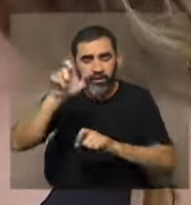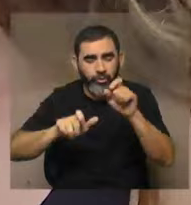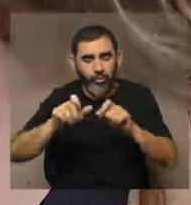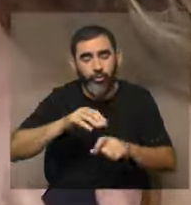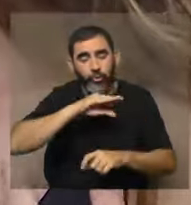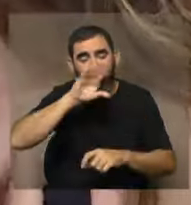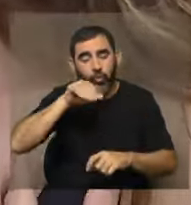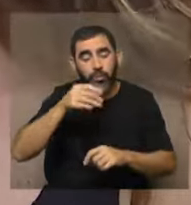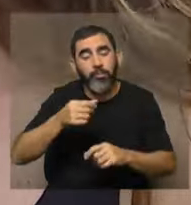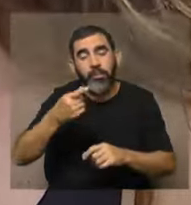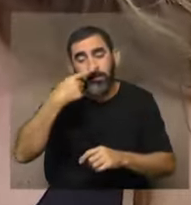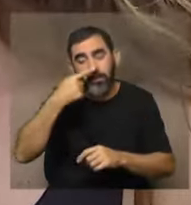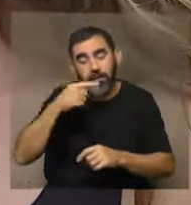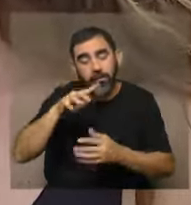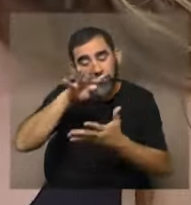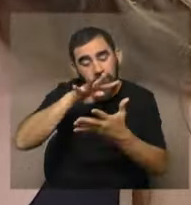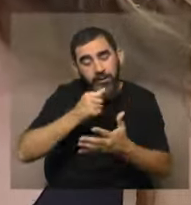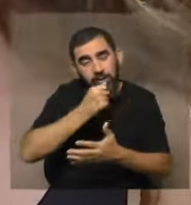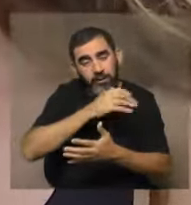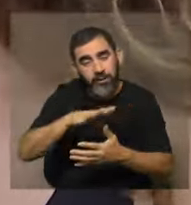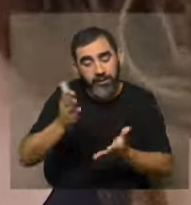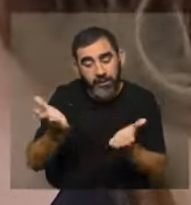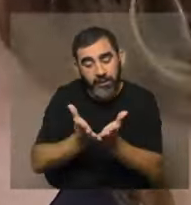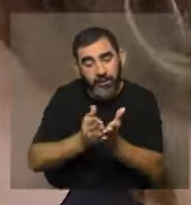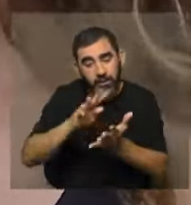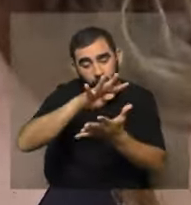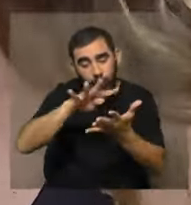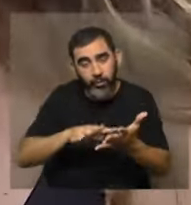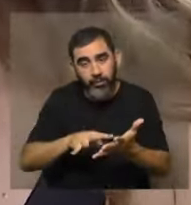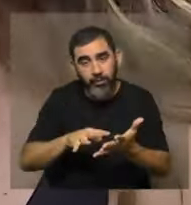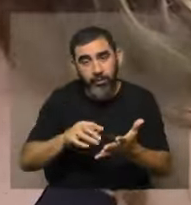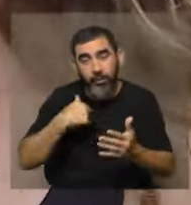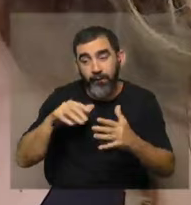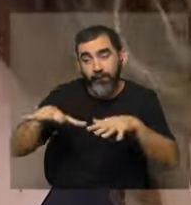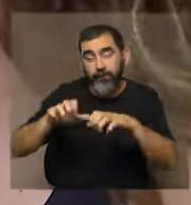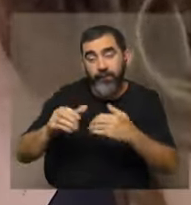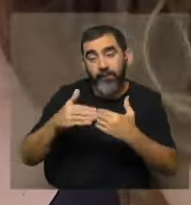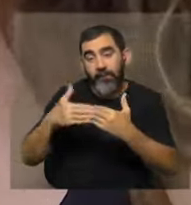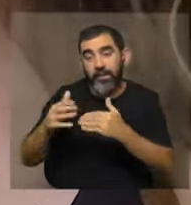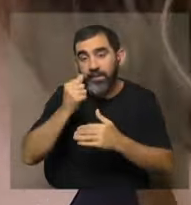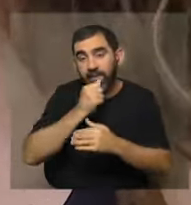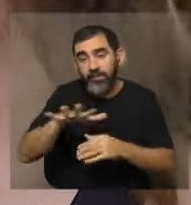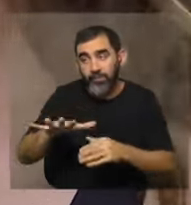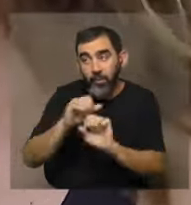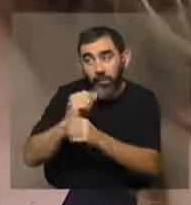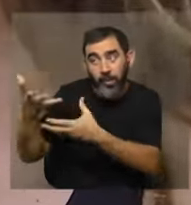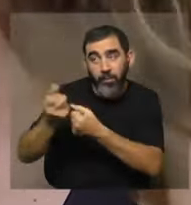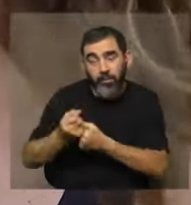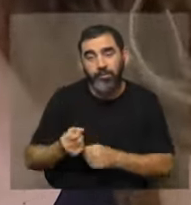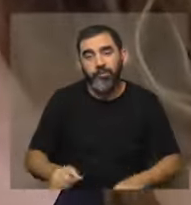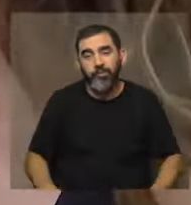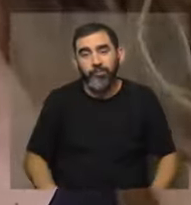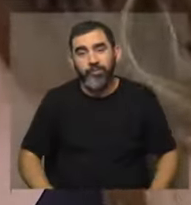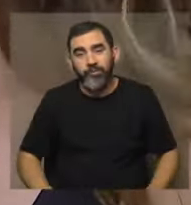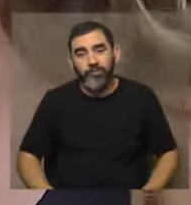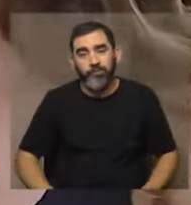respecto porque me interesa siempre me gustó la historia siempre me gustó estudiar bueno acá habido una vecina que es historiadora capaz que nos puede dar una mano y y contarnos un